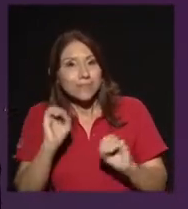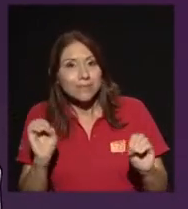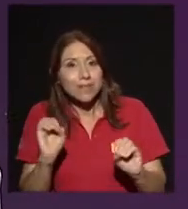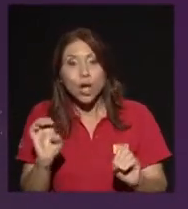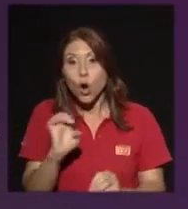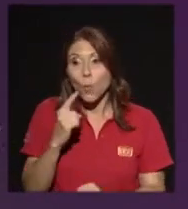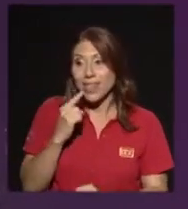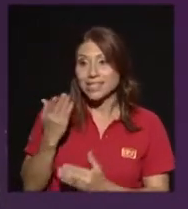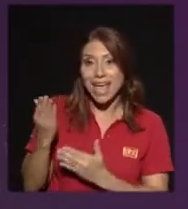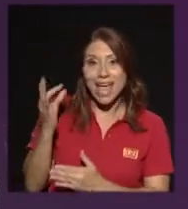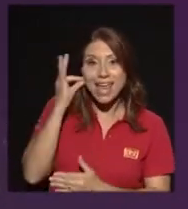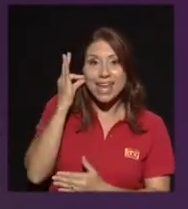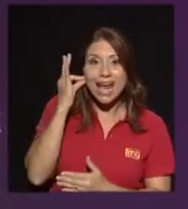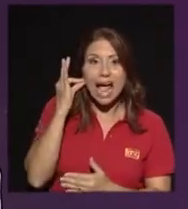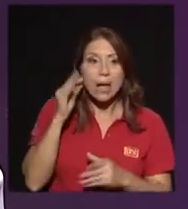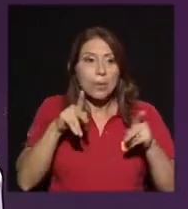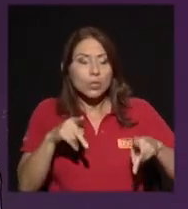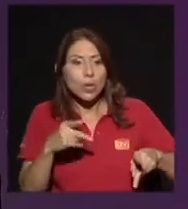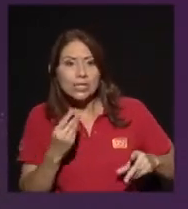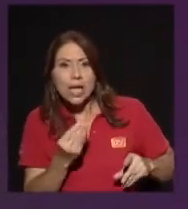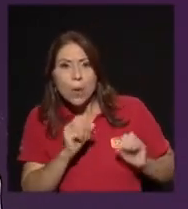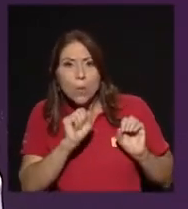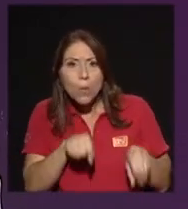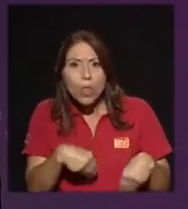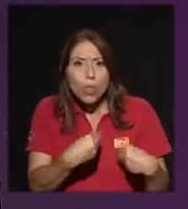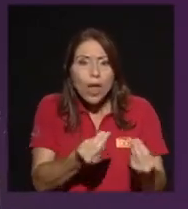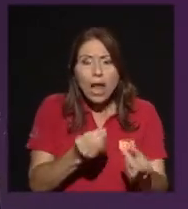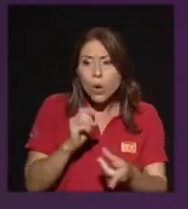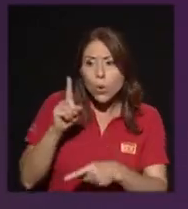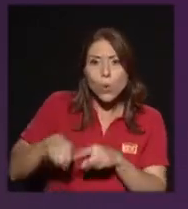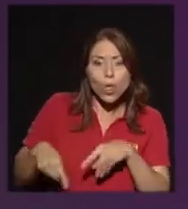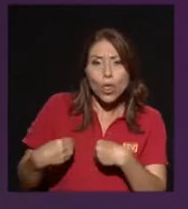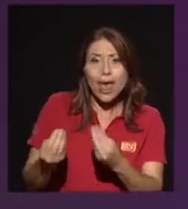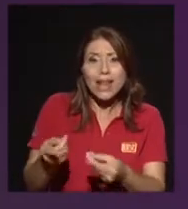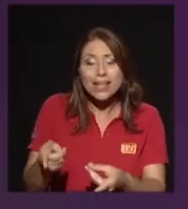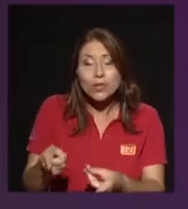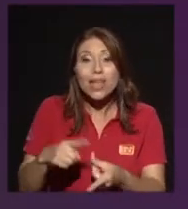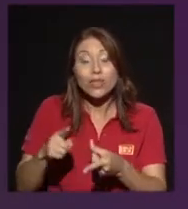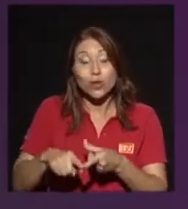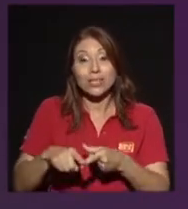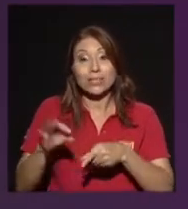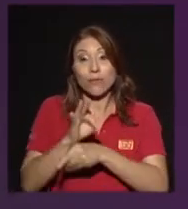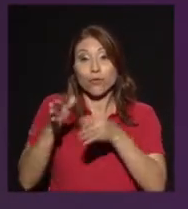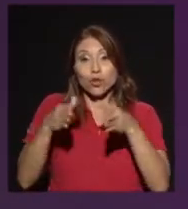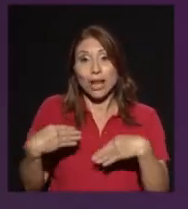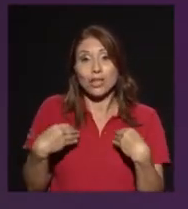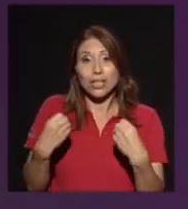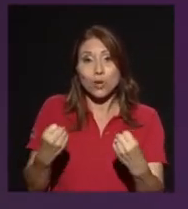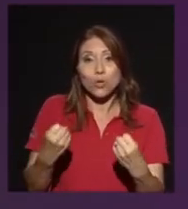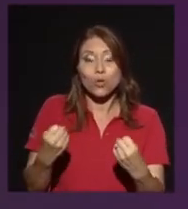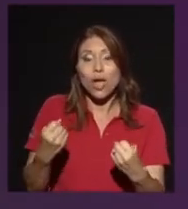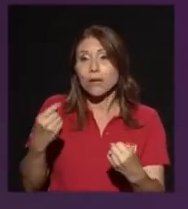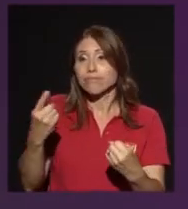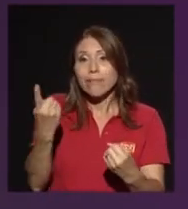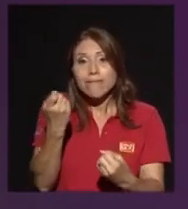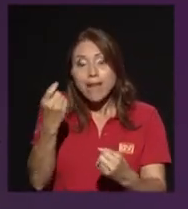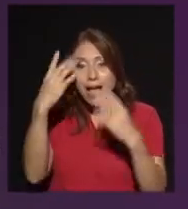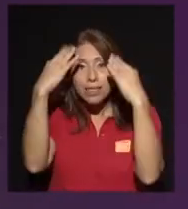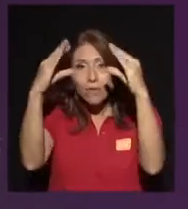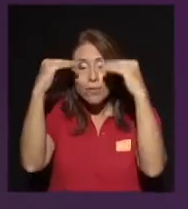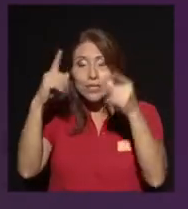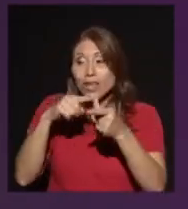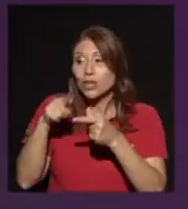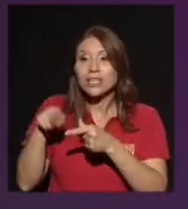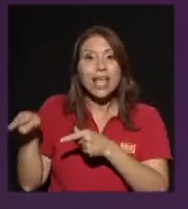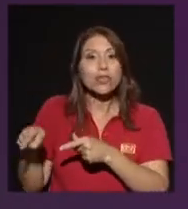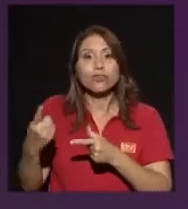El temor de si sí o si no, el desconocimiento del personal de salud es lo que ha hecho que no den esta información y que las mismas mujeres